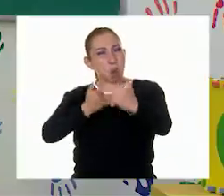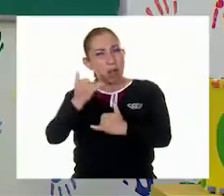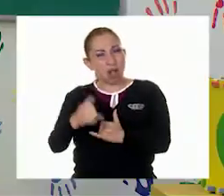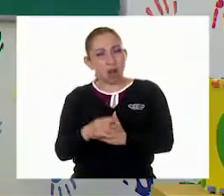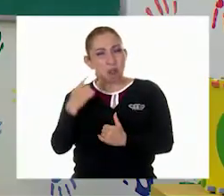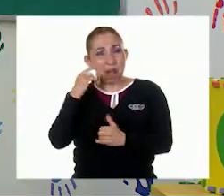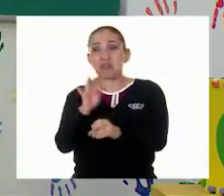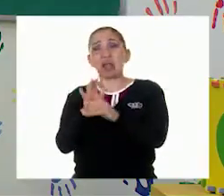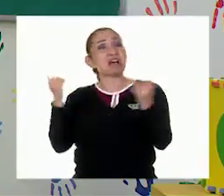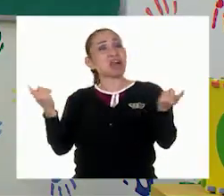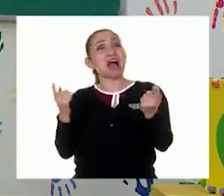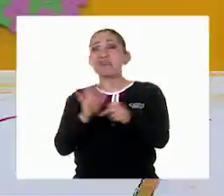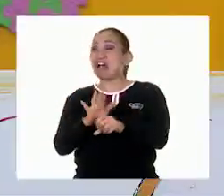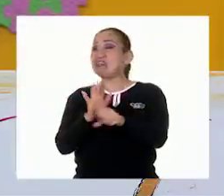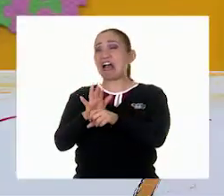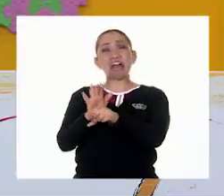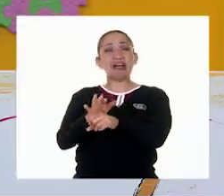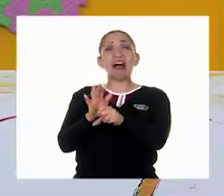Hacen un ruido tremendo.